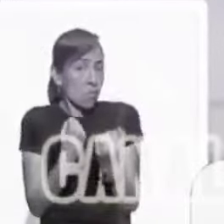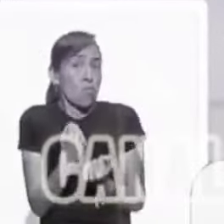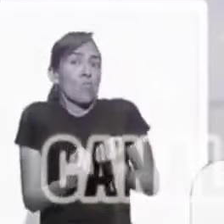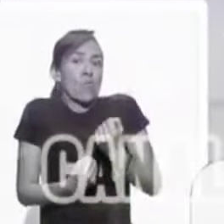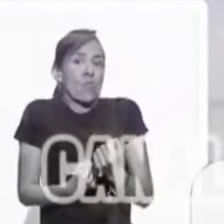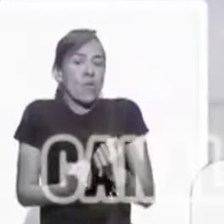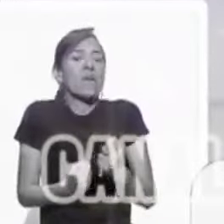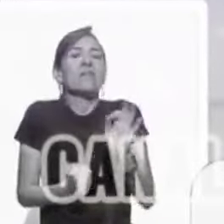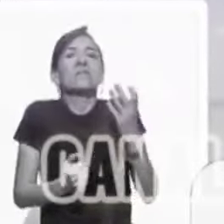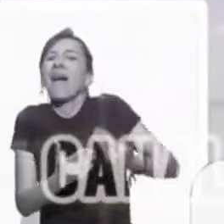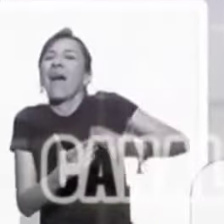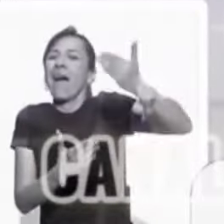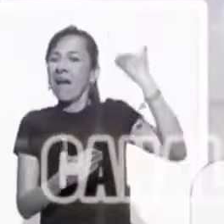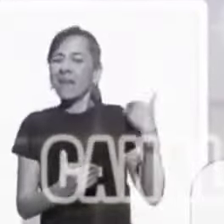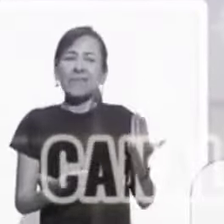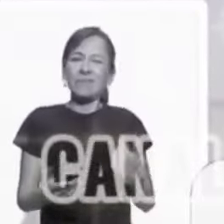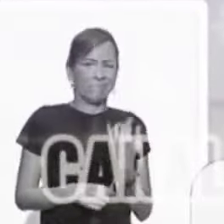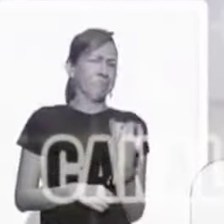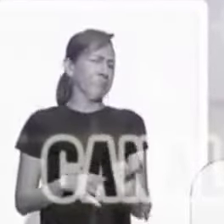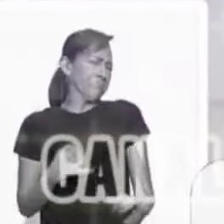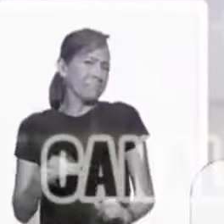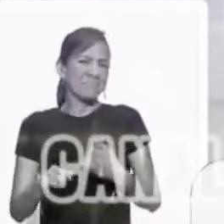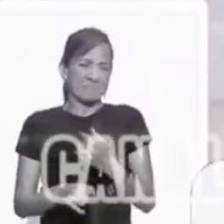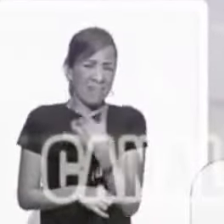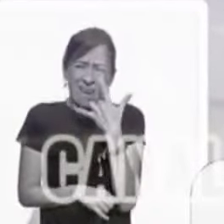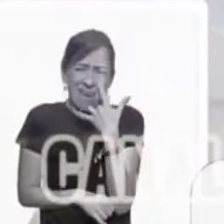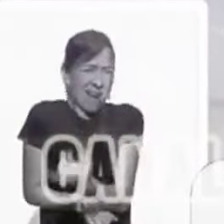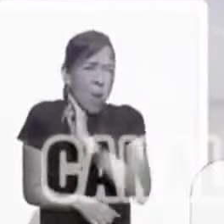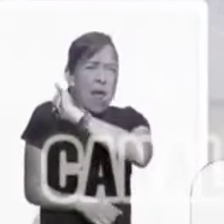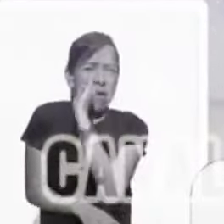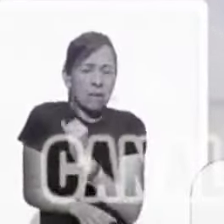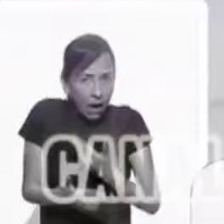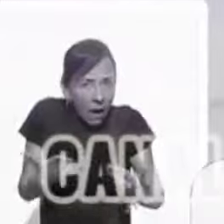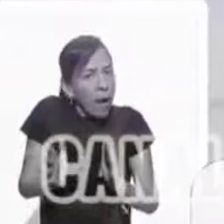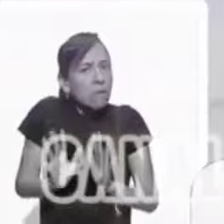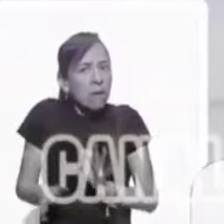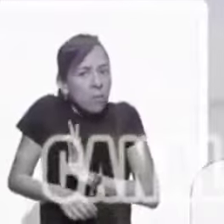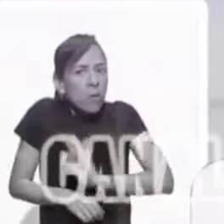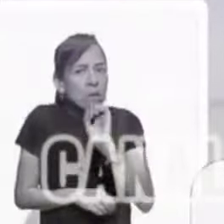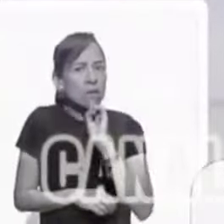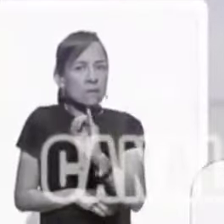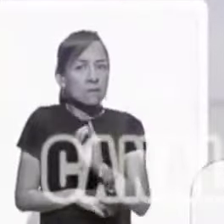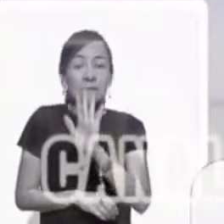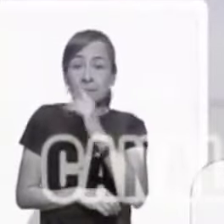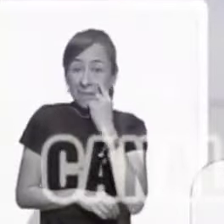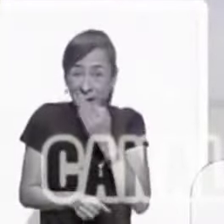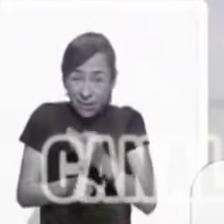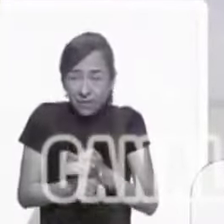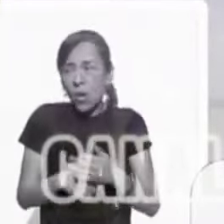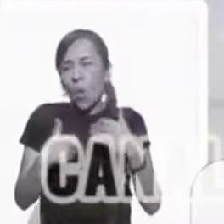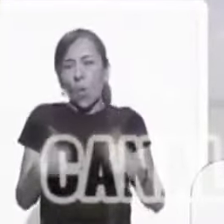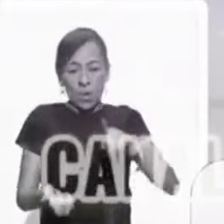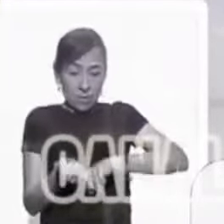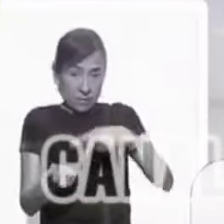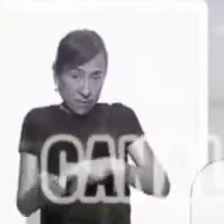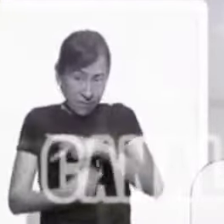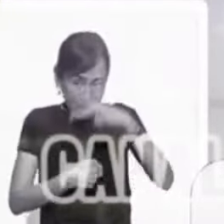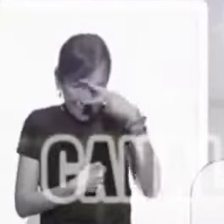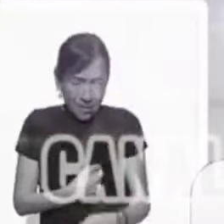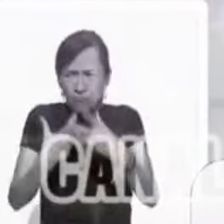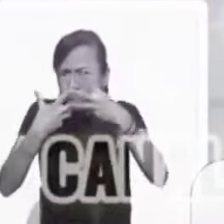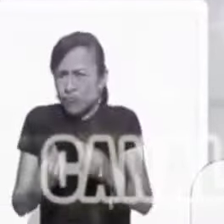ahora no eran normales sean normales y y la cosa más importante de esto es que en este momento hay millones de niñas en México pero en todo el